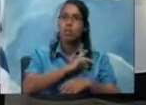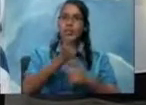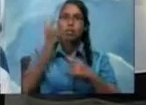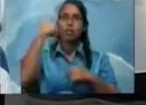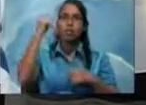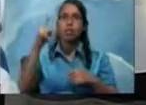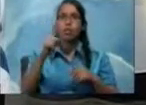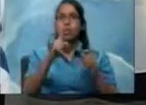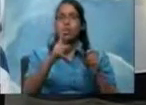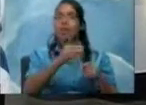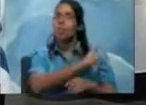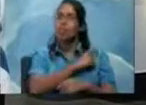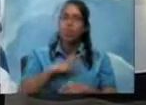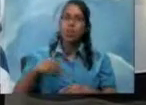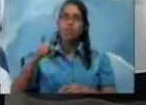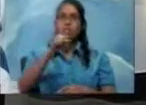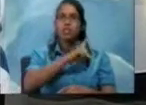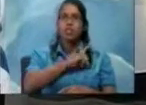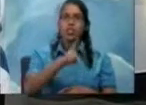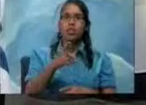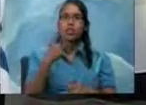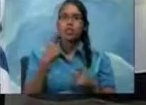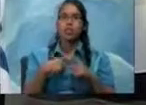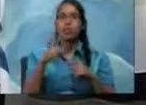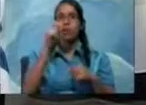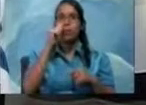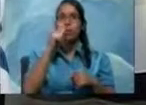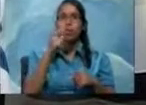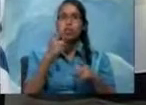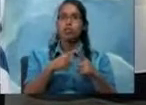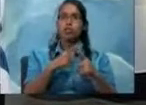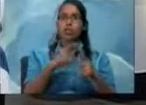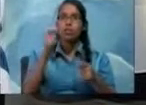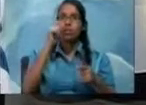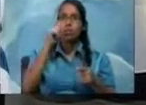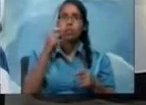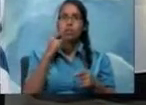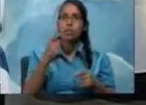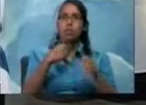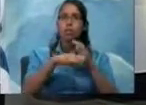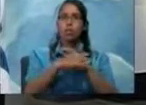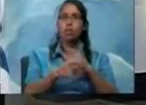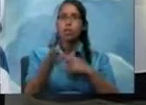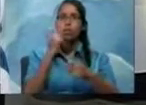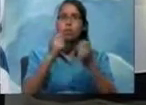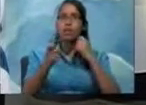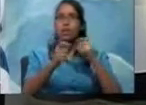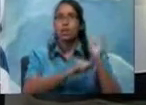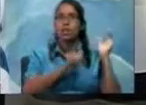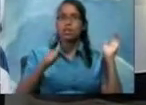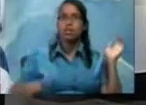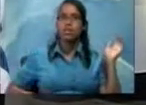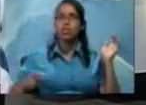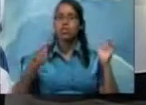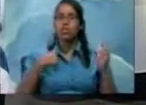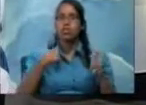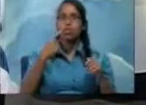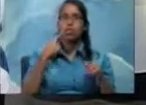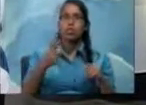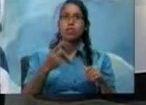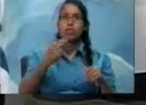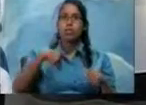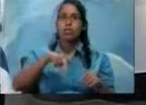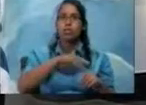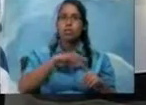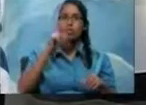el deseo de perucho Pedro dijo voy a pescar señor y yo le dije nosotros